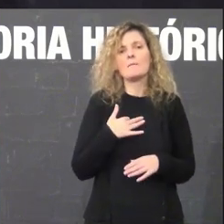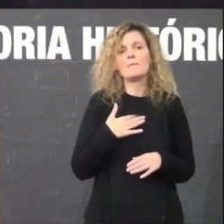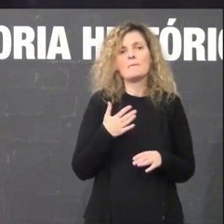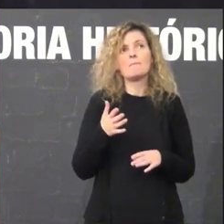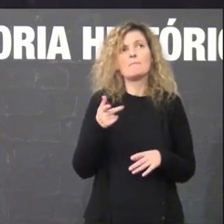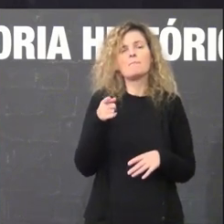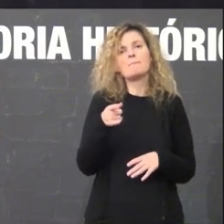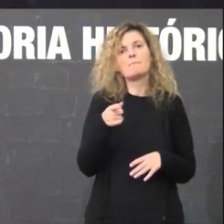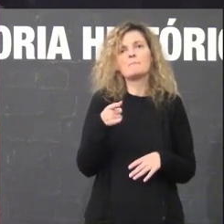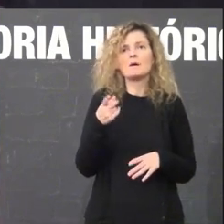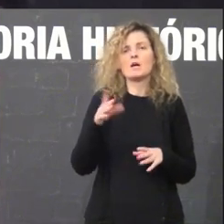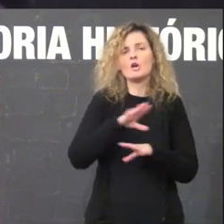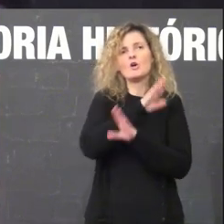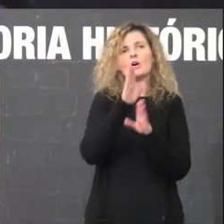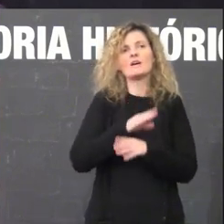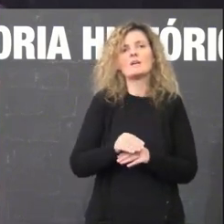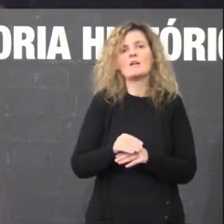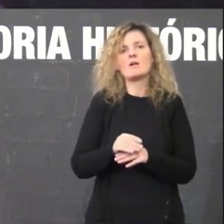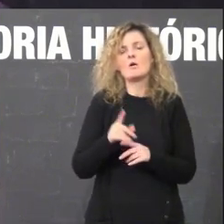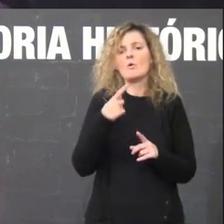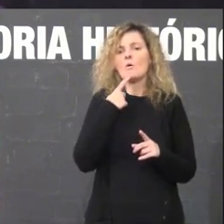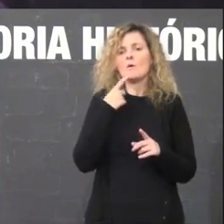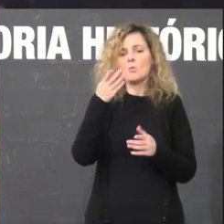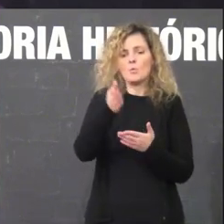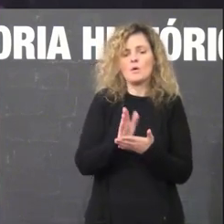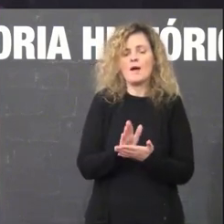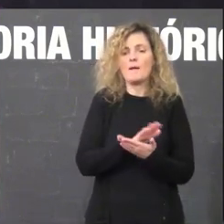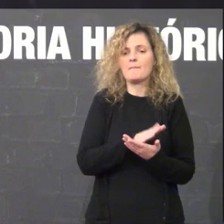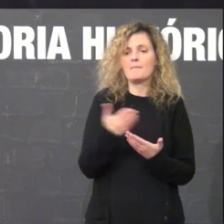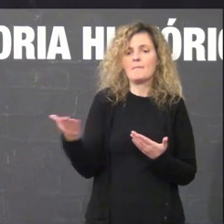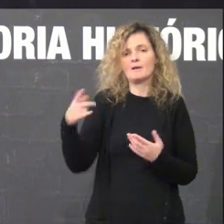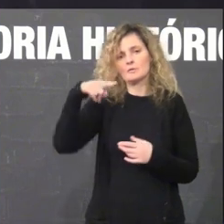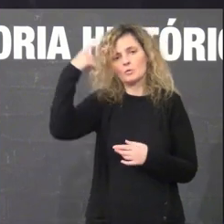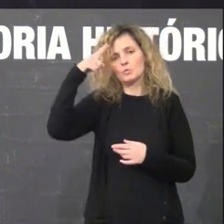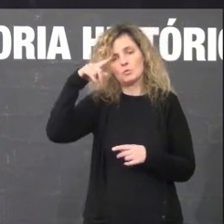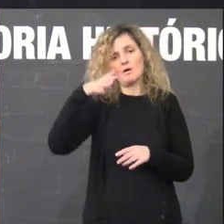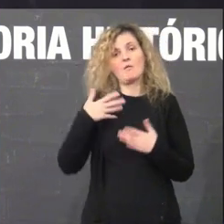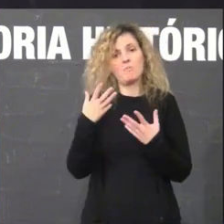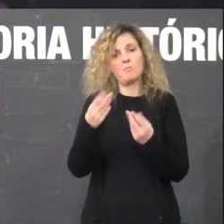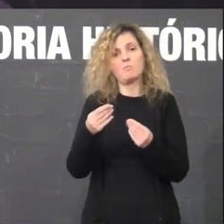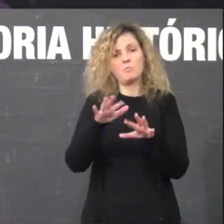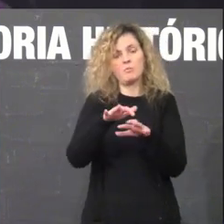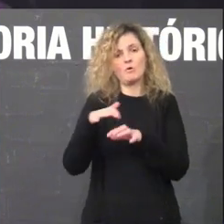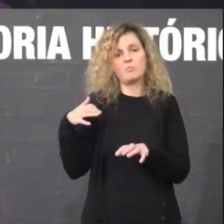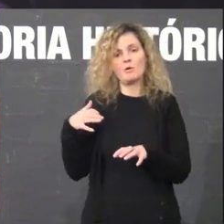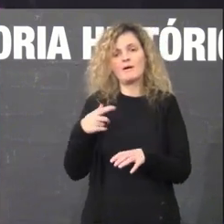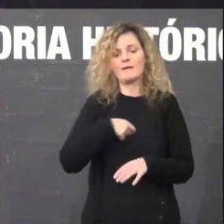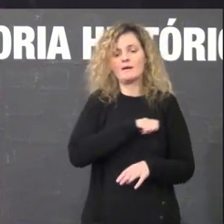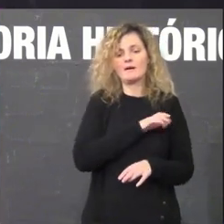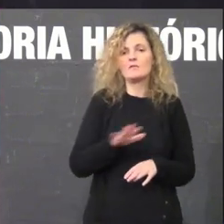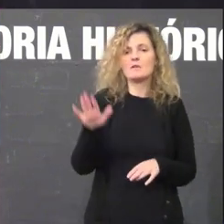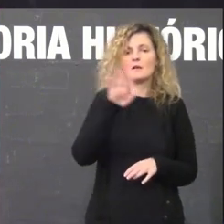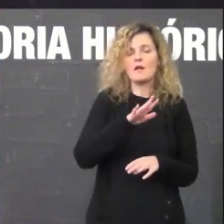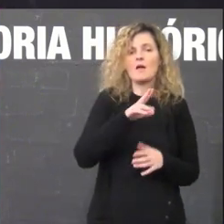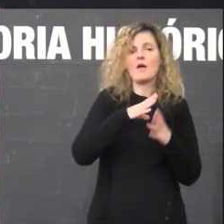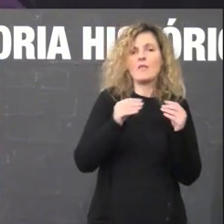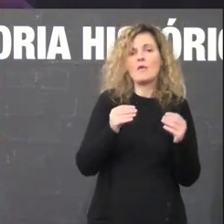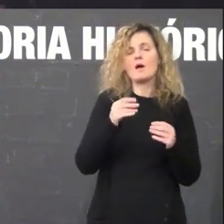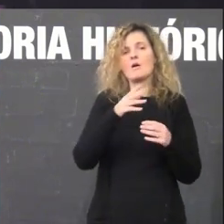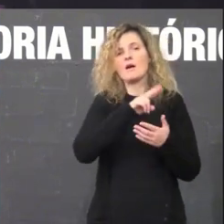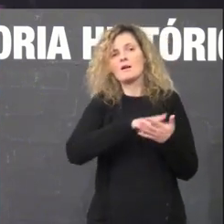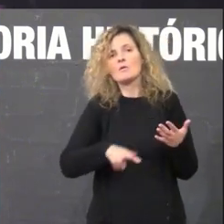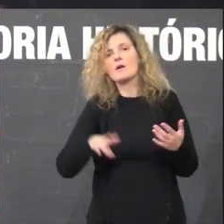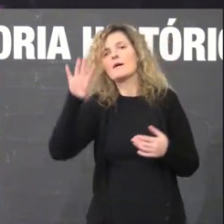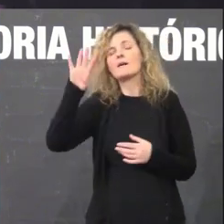eso es el resultado de canonizar una parte solo de la cultura Popular de España de Andalucía de Galicia